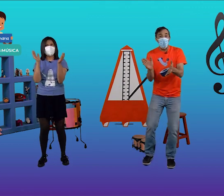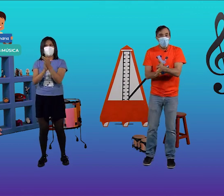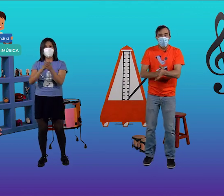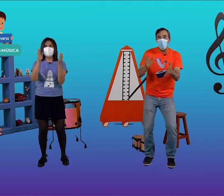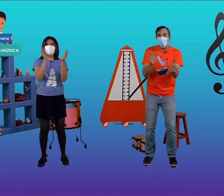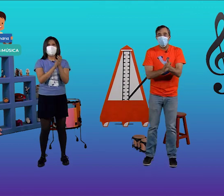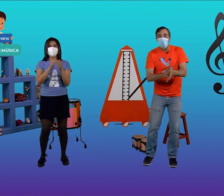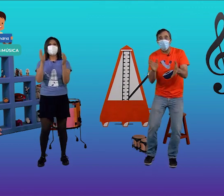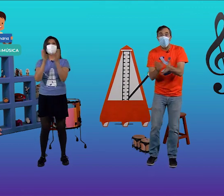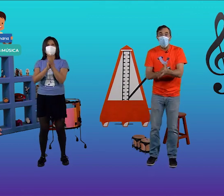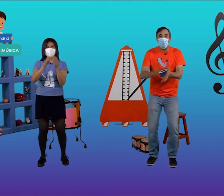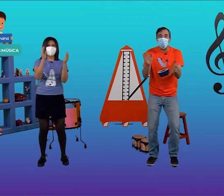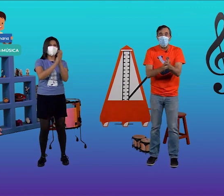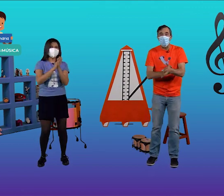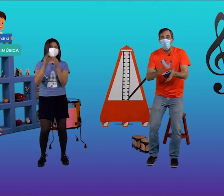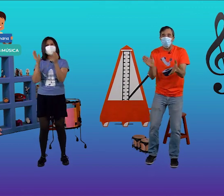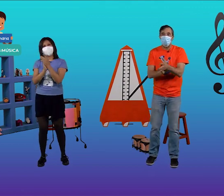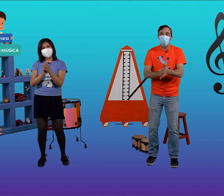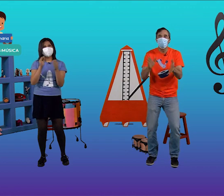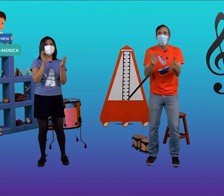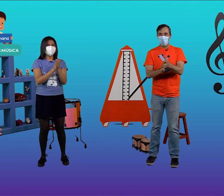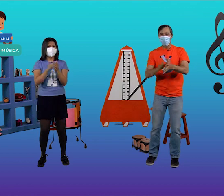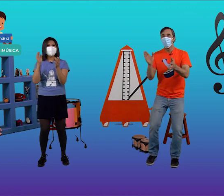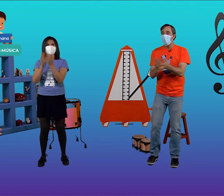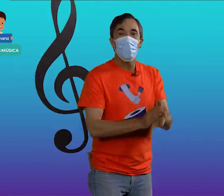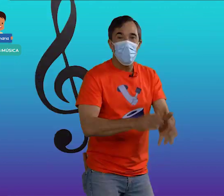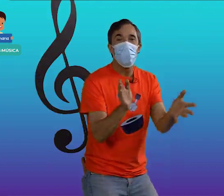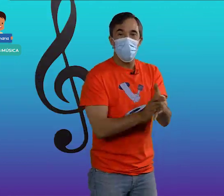Y ahora voy a empezar a hacer juegos rítmicos.